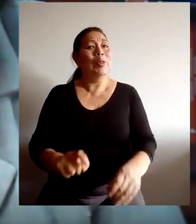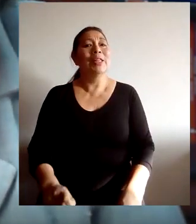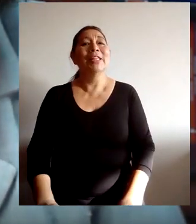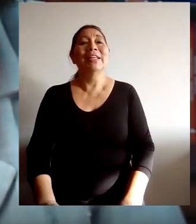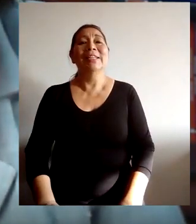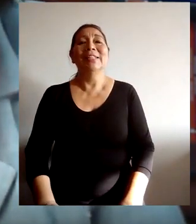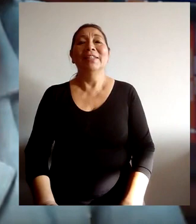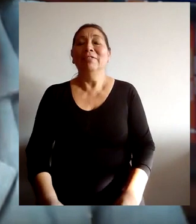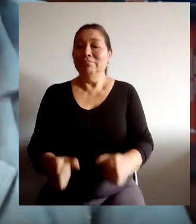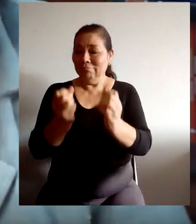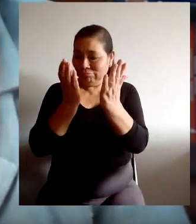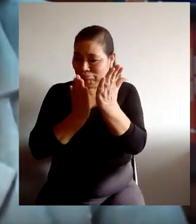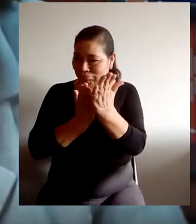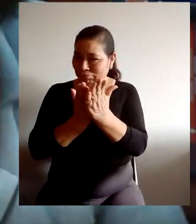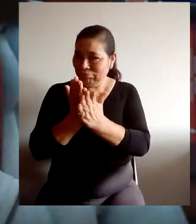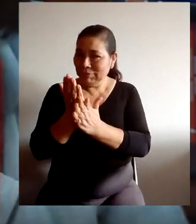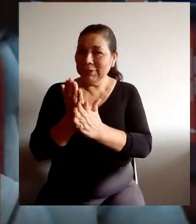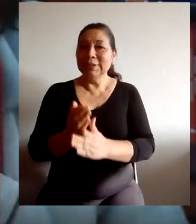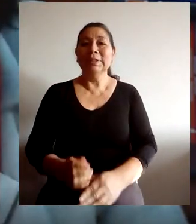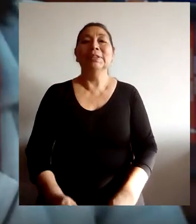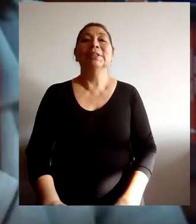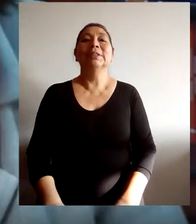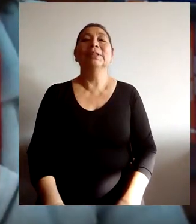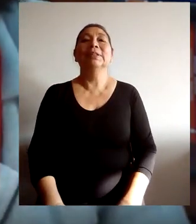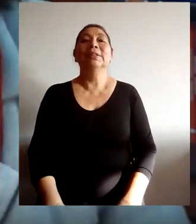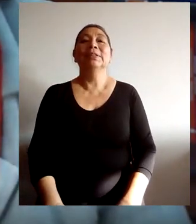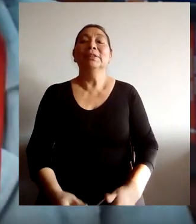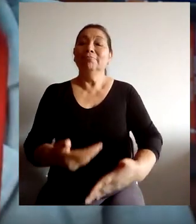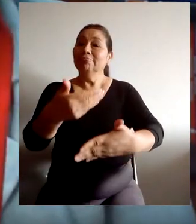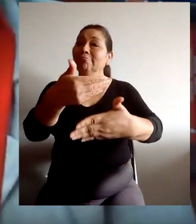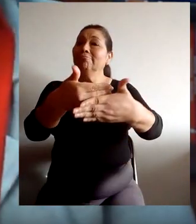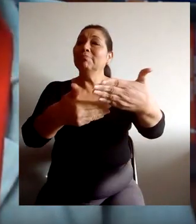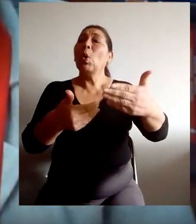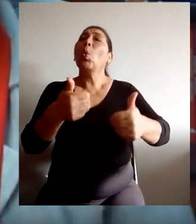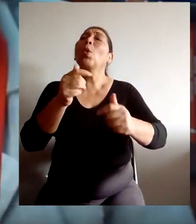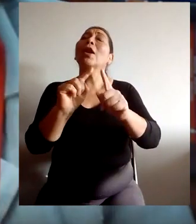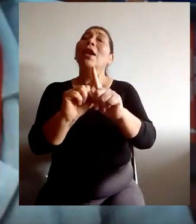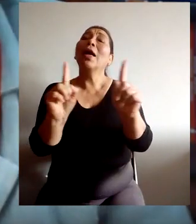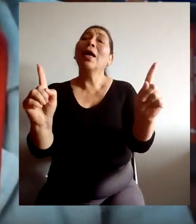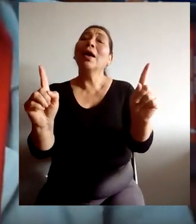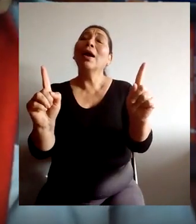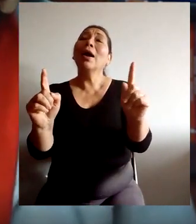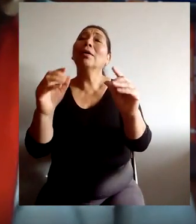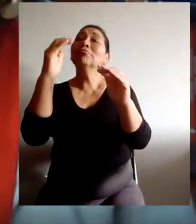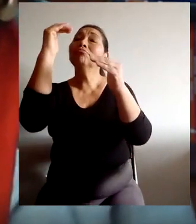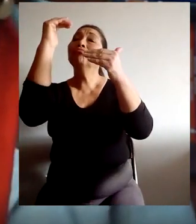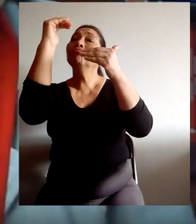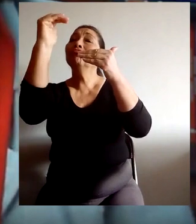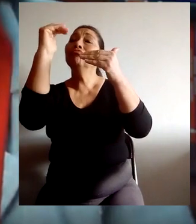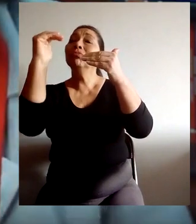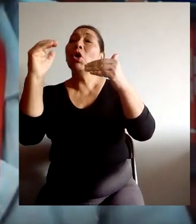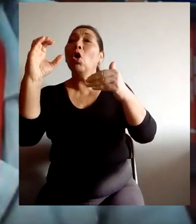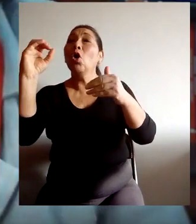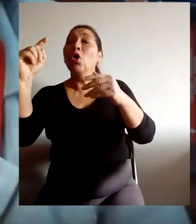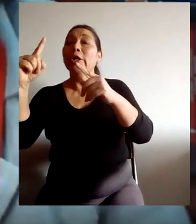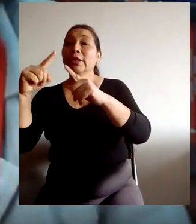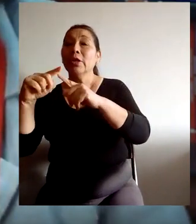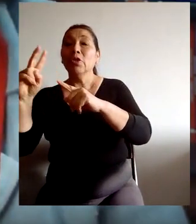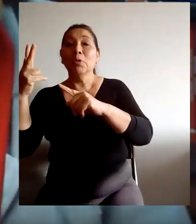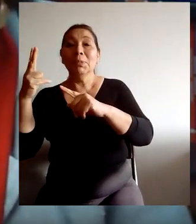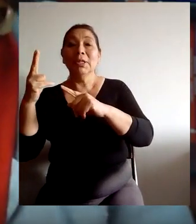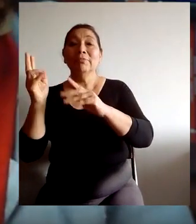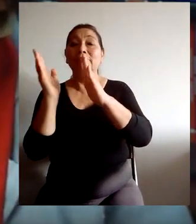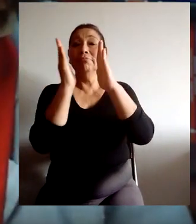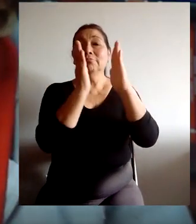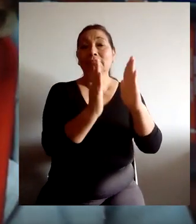diferencia de la clasificación OIT 2000 con la opinión de un neumólogo ordinario de